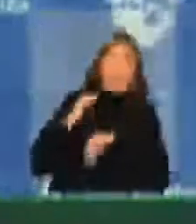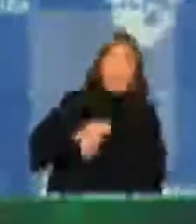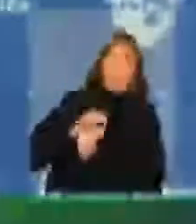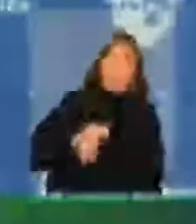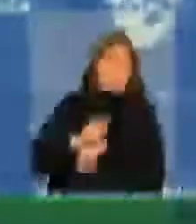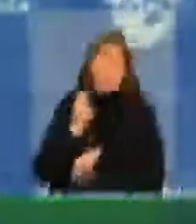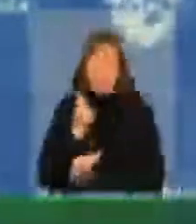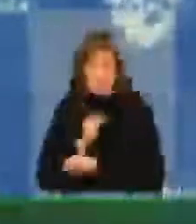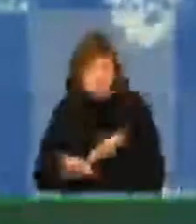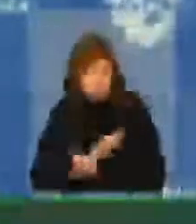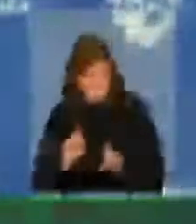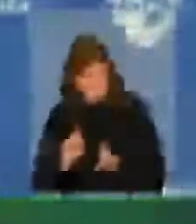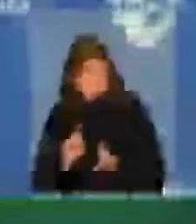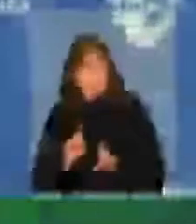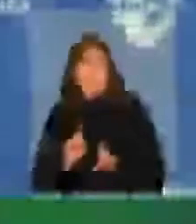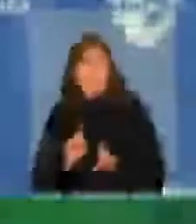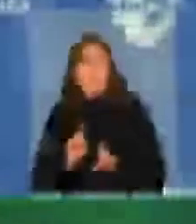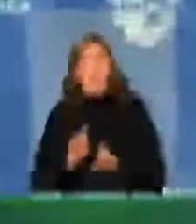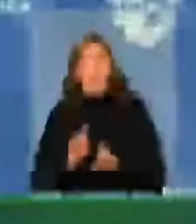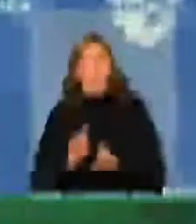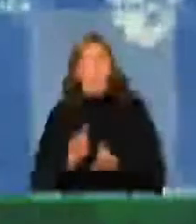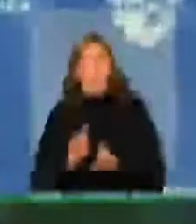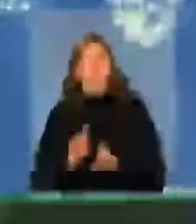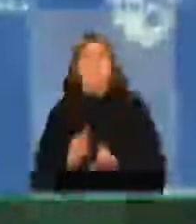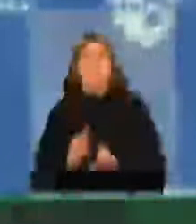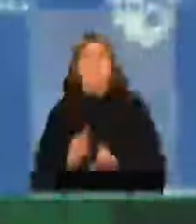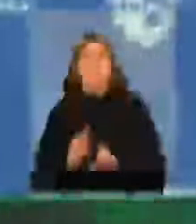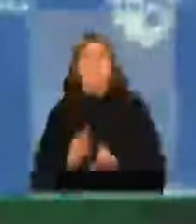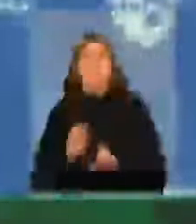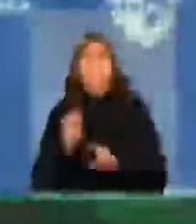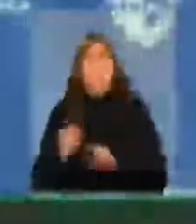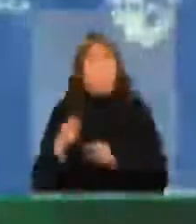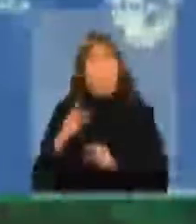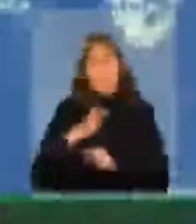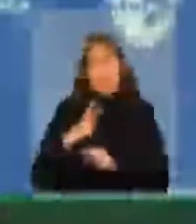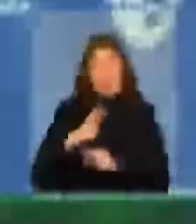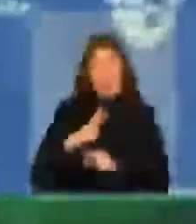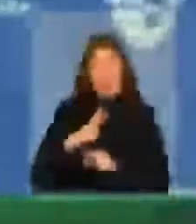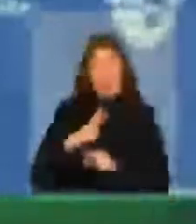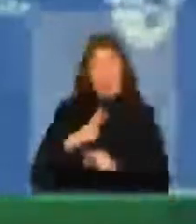de atender a los usuarios de la salud privada.